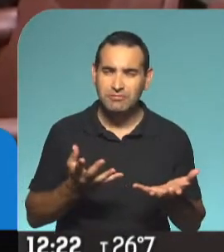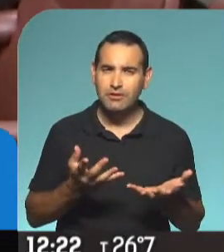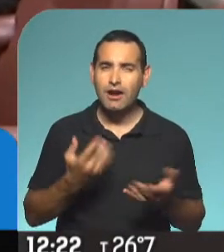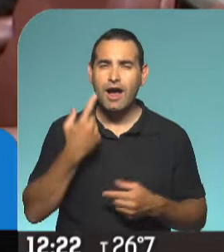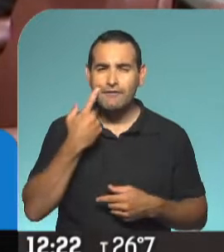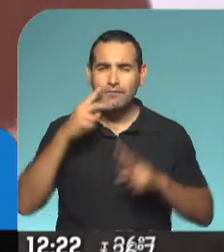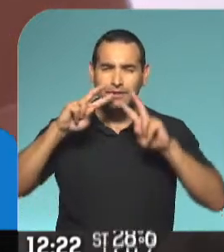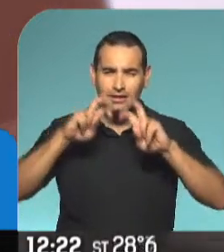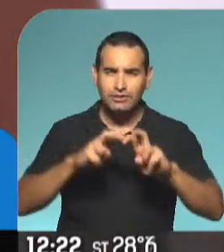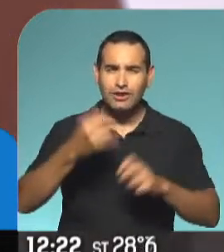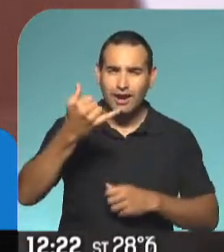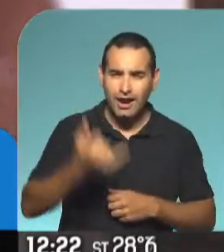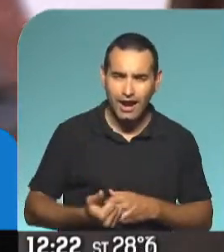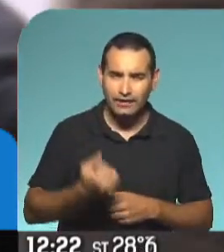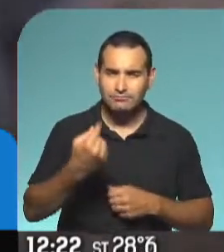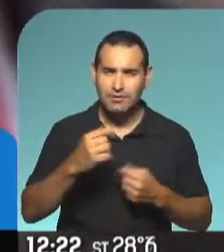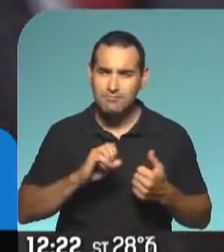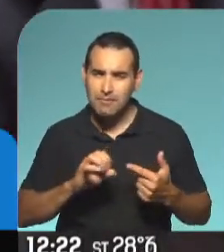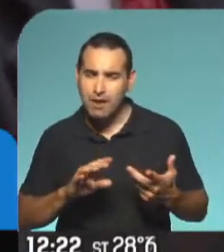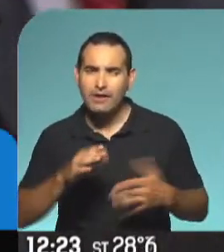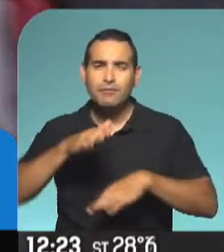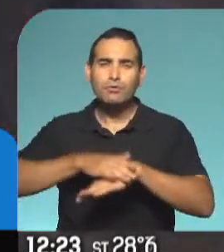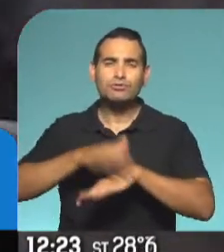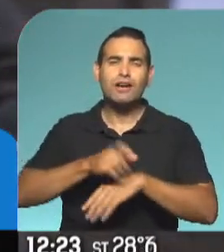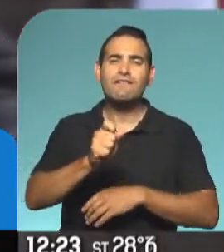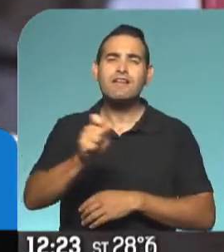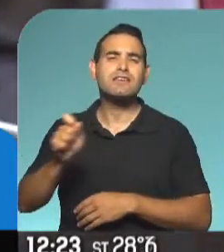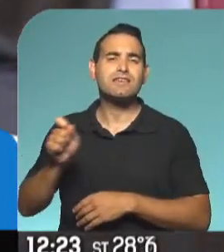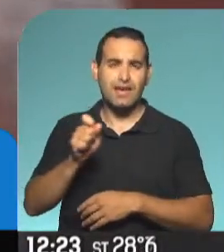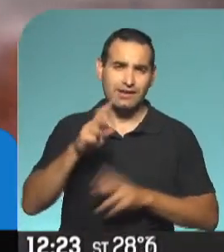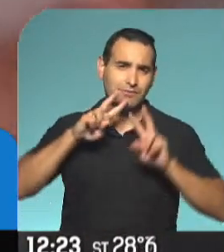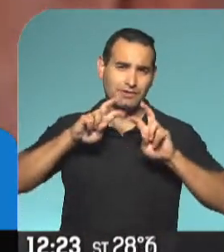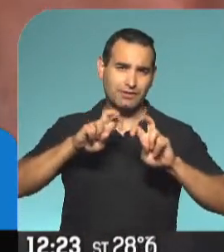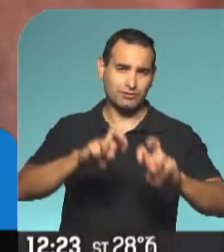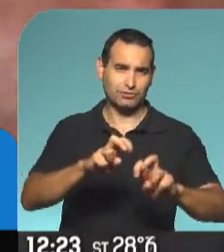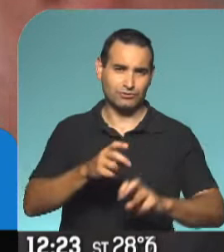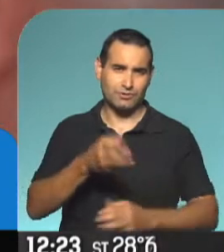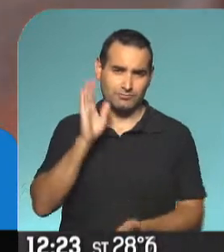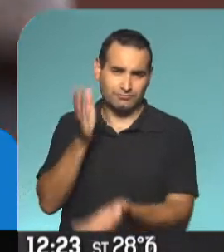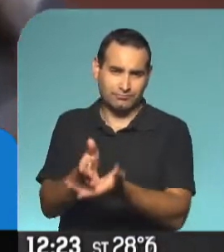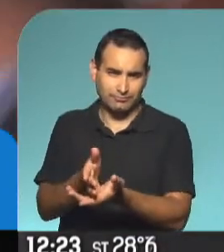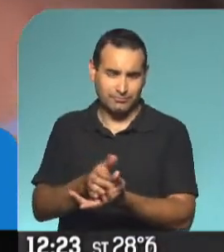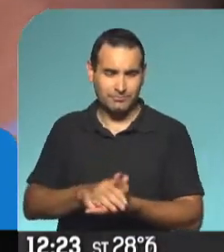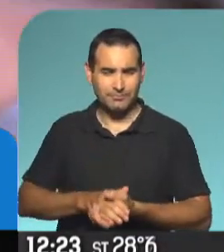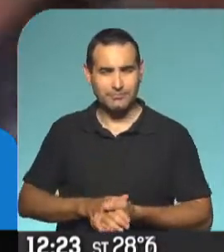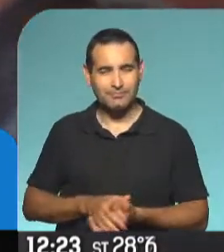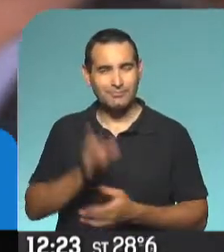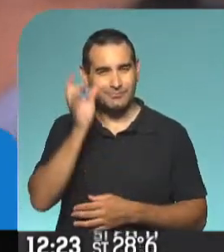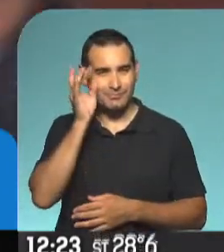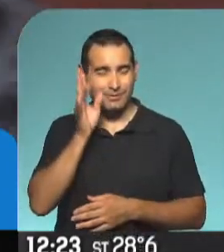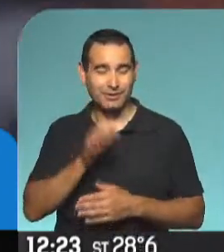efectivamente las mismas y si esto genera responsabilidad de tipo patrimonial y de tipo penal. Ahora,